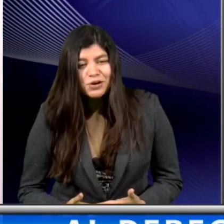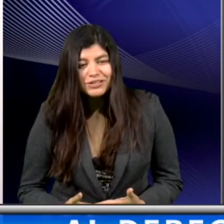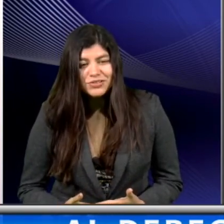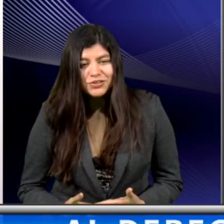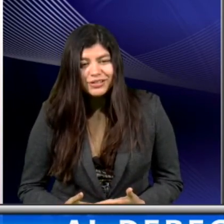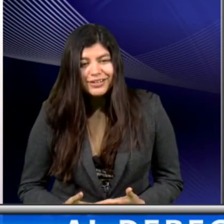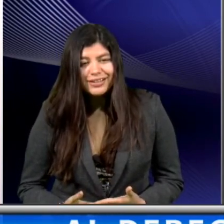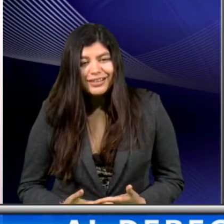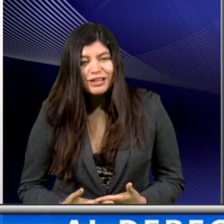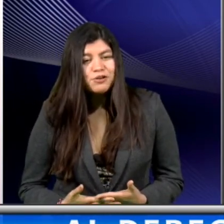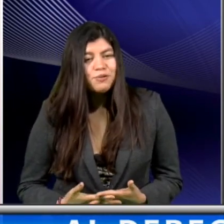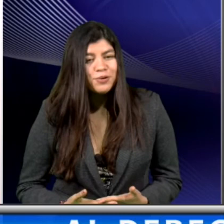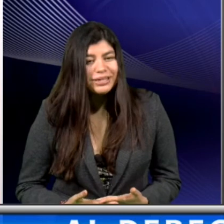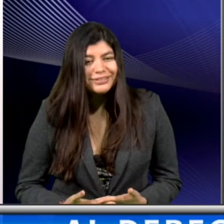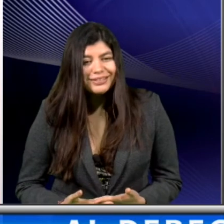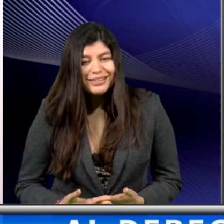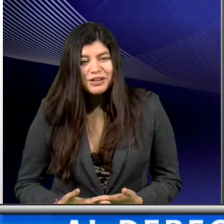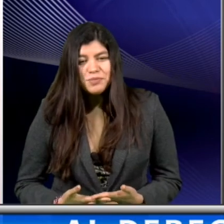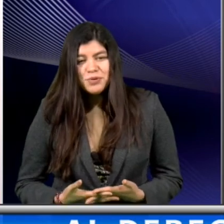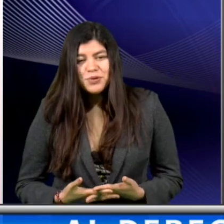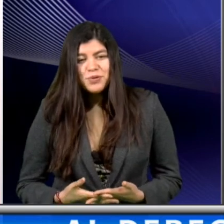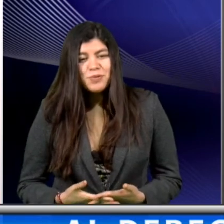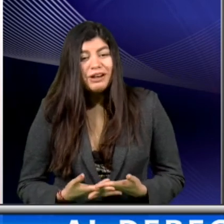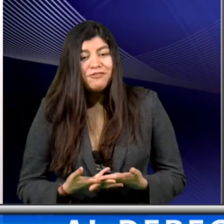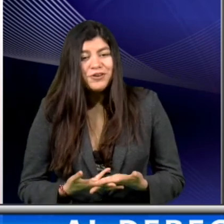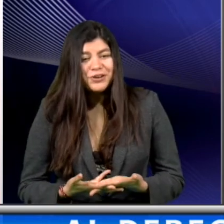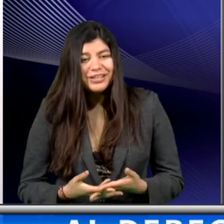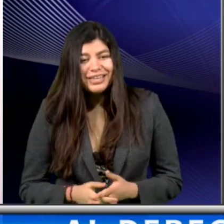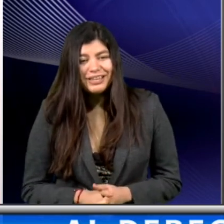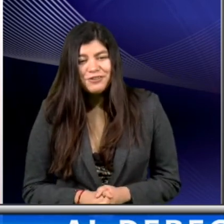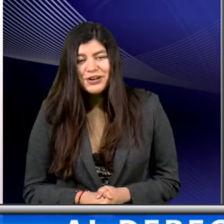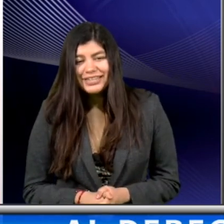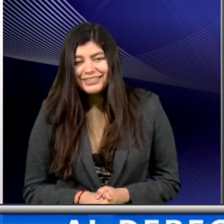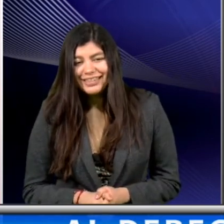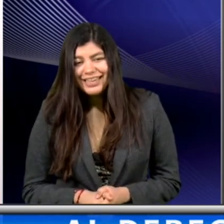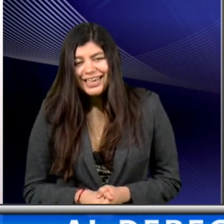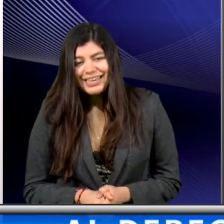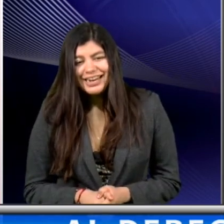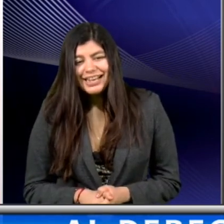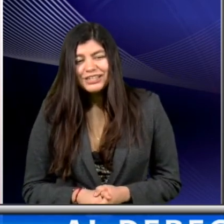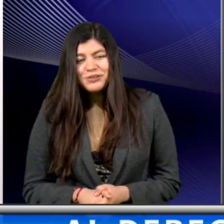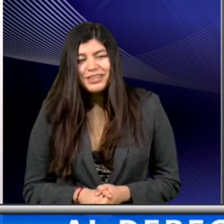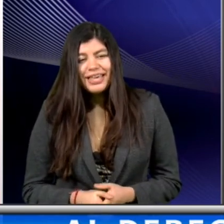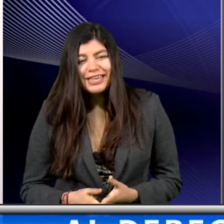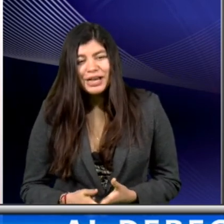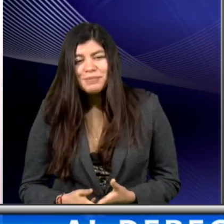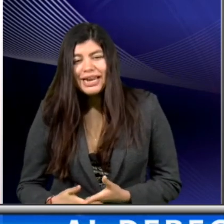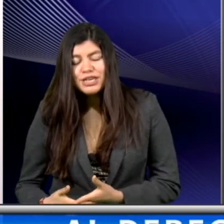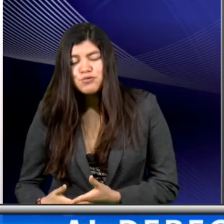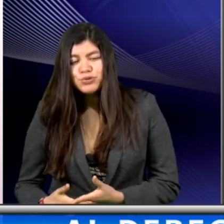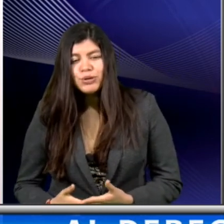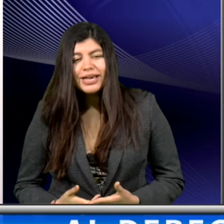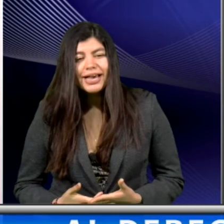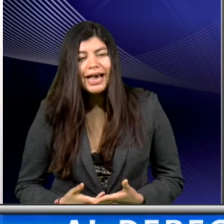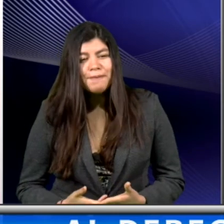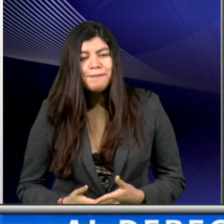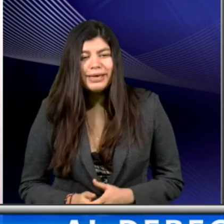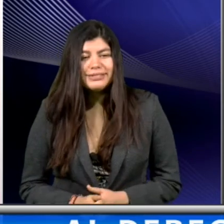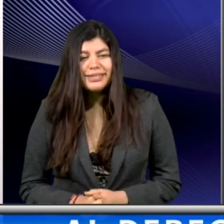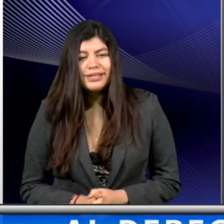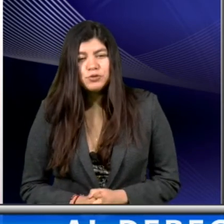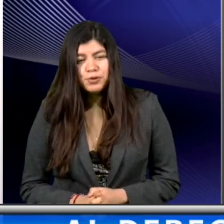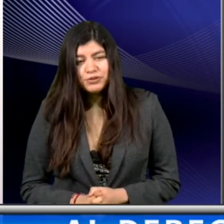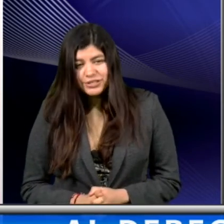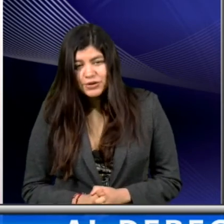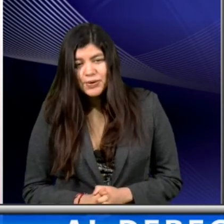comunidad de la vocación, de lo que uno es, como una flor que florece. Y en el caso hoy día de Camila y Úrsula,